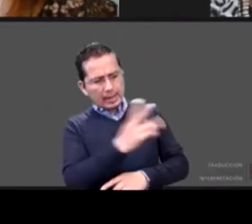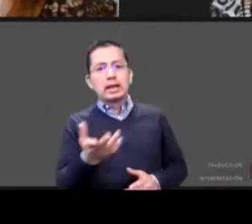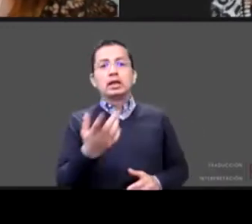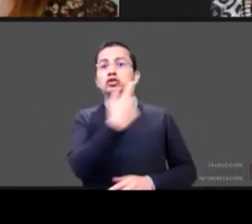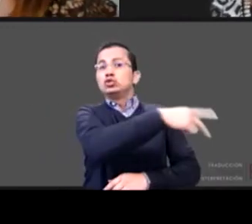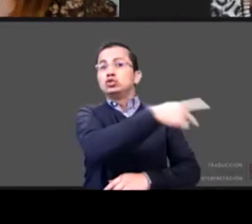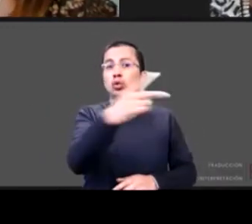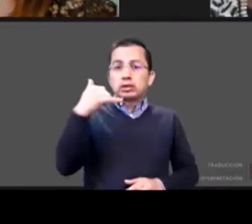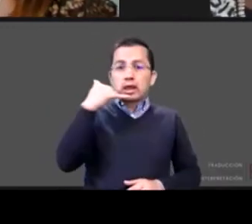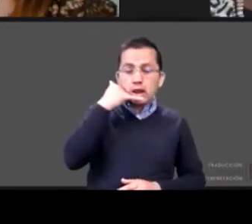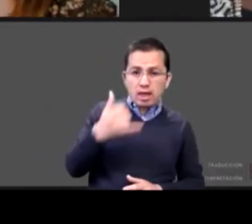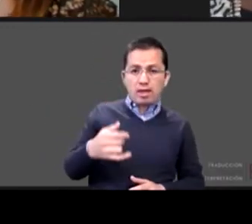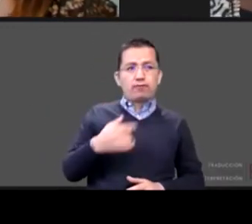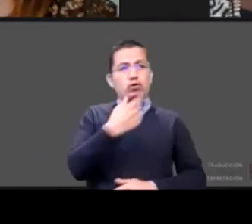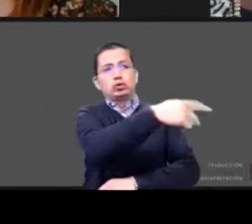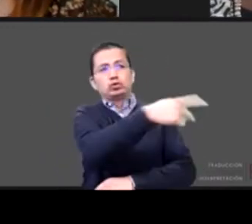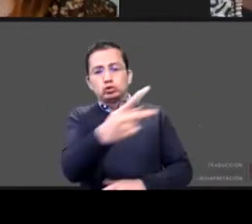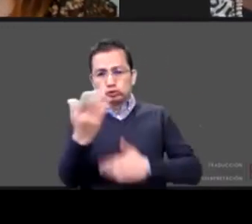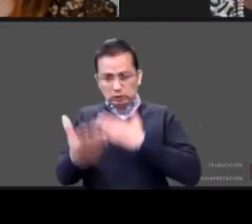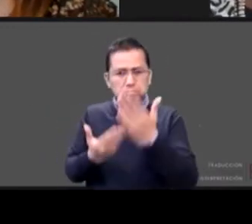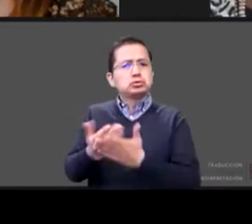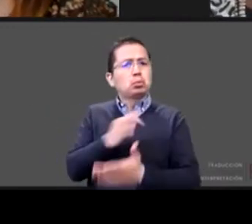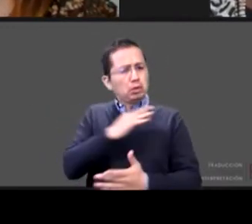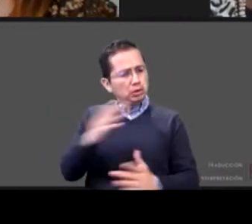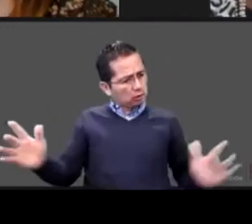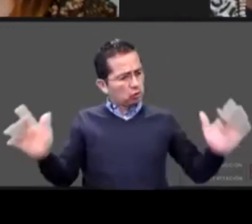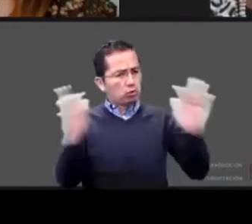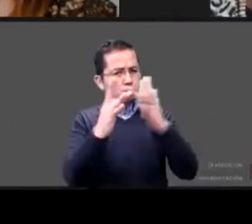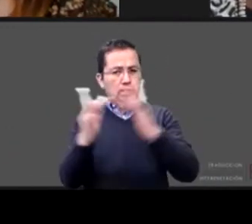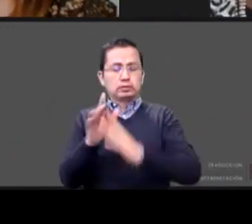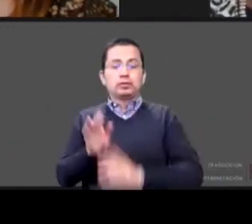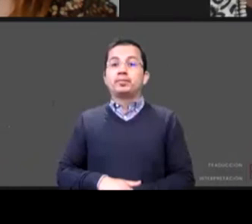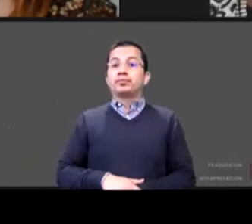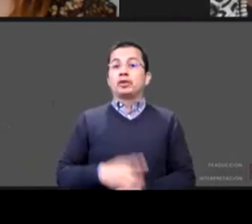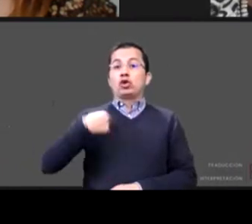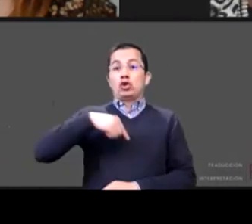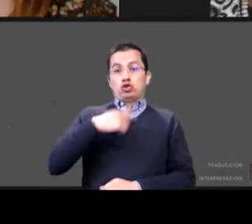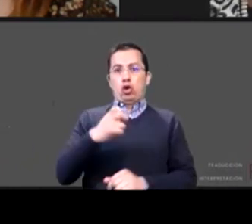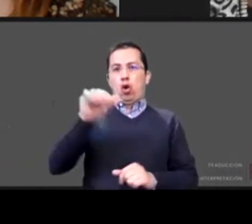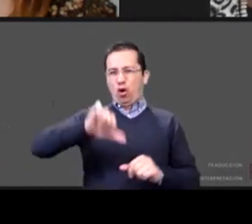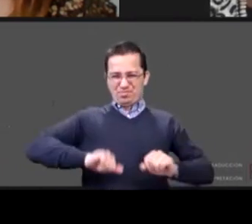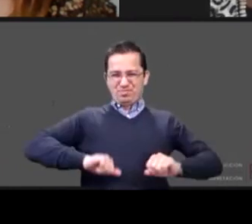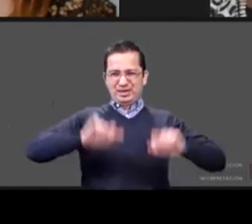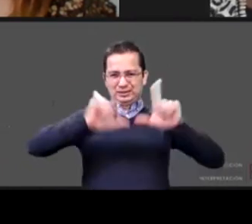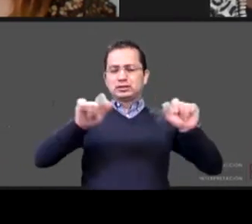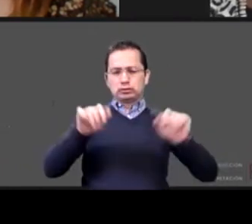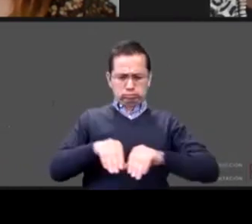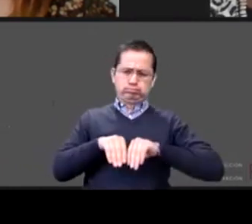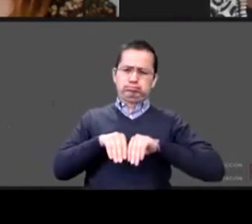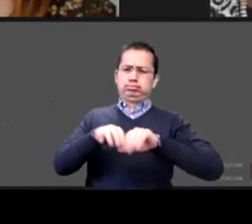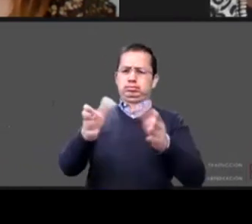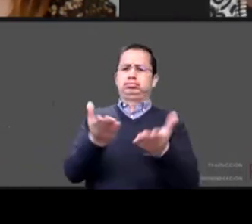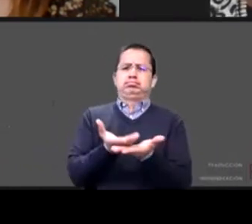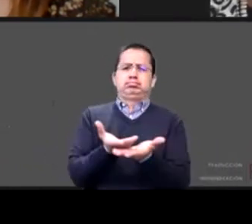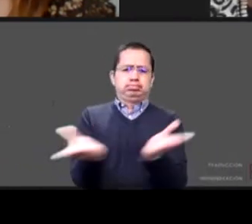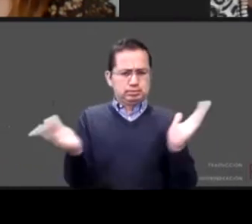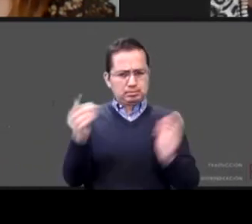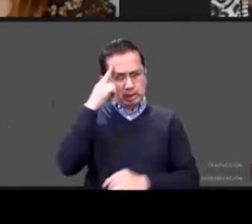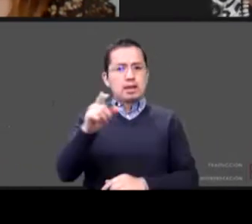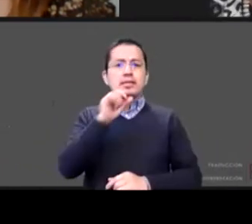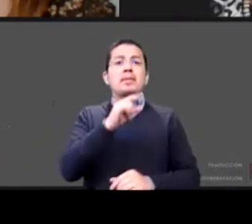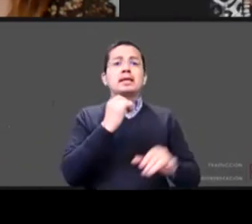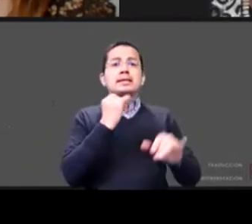que nosotros vamos a estar dejando todas las herramientas, las presentaciones en PowerPoint, las ligas y los datos de contacto que